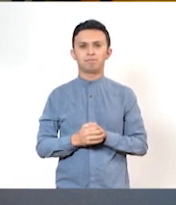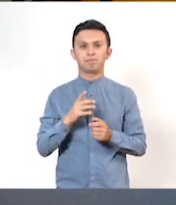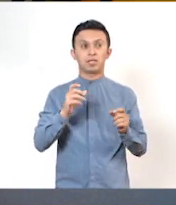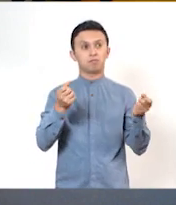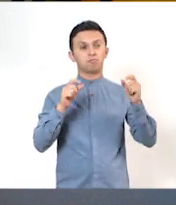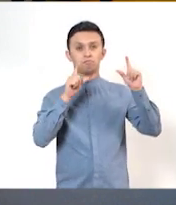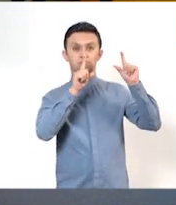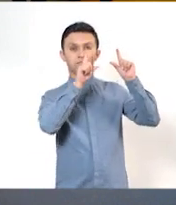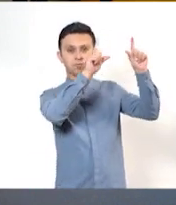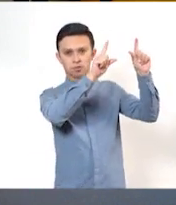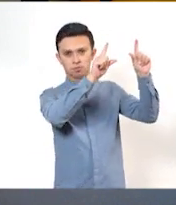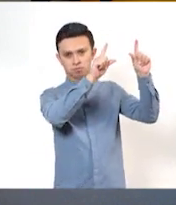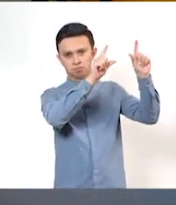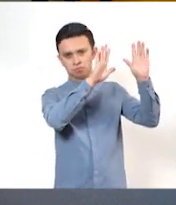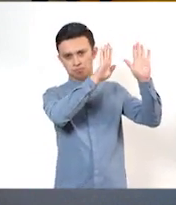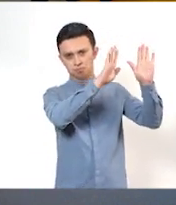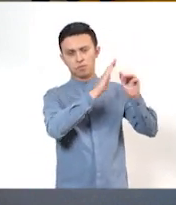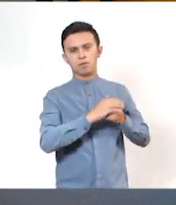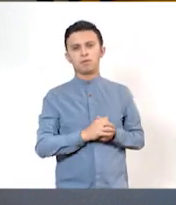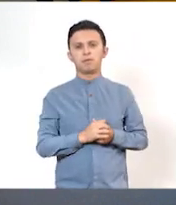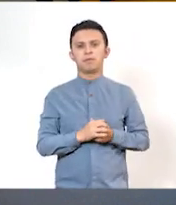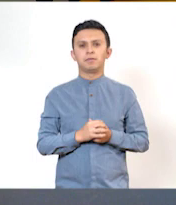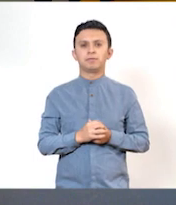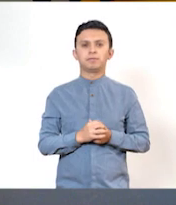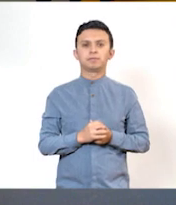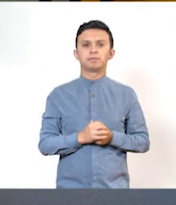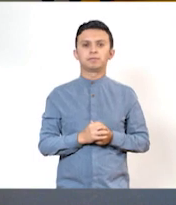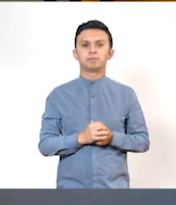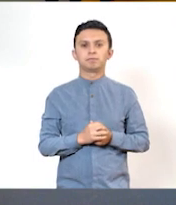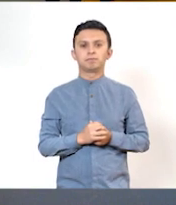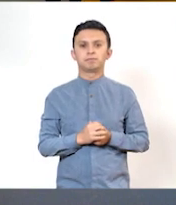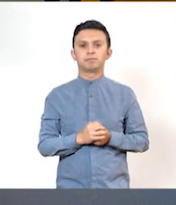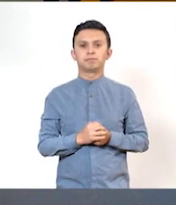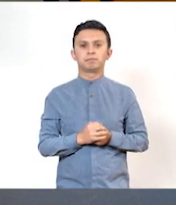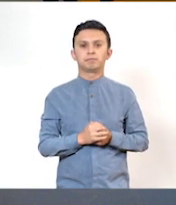Y vamos a colgar esta palabra por aquí.